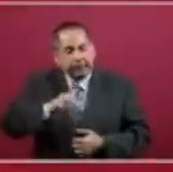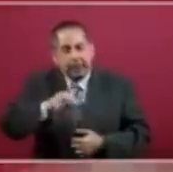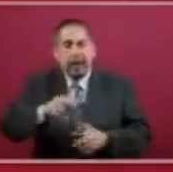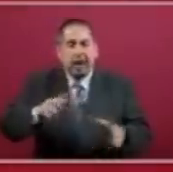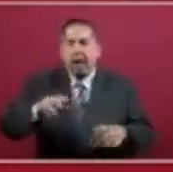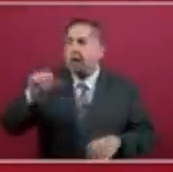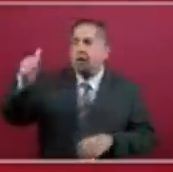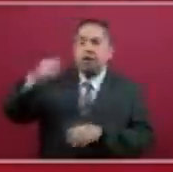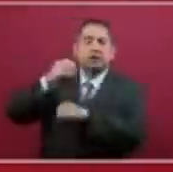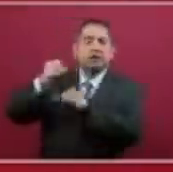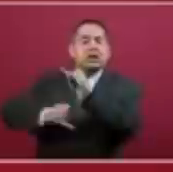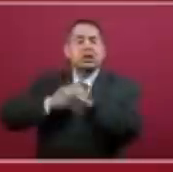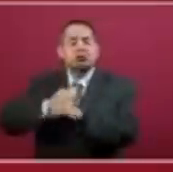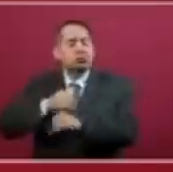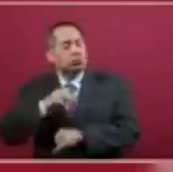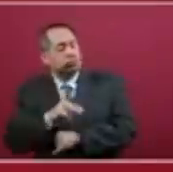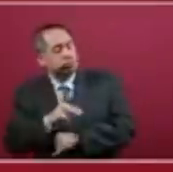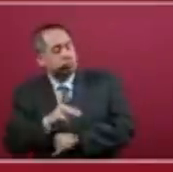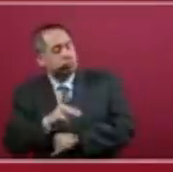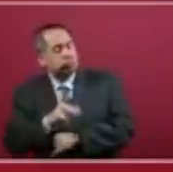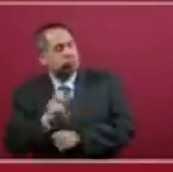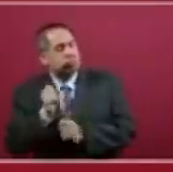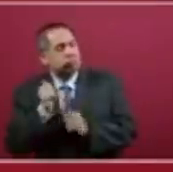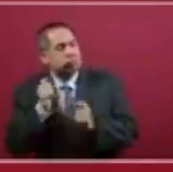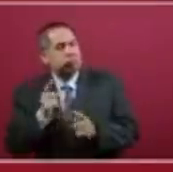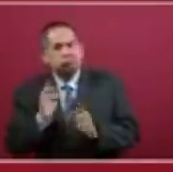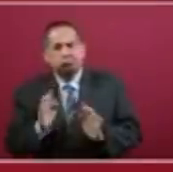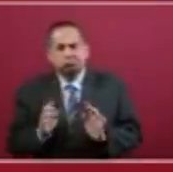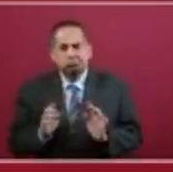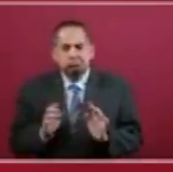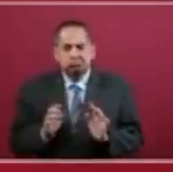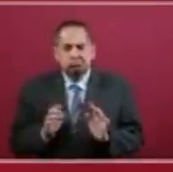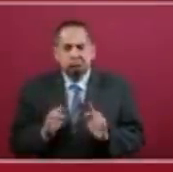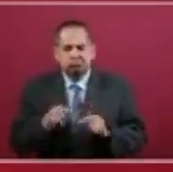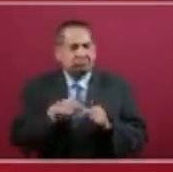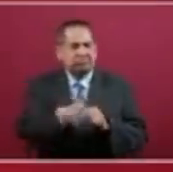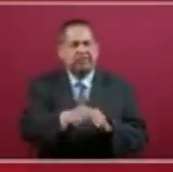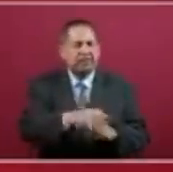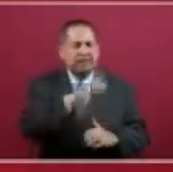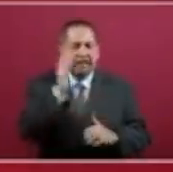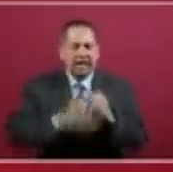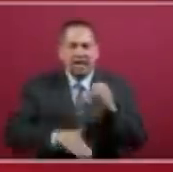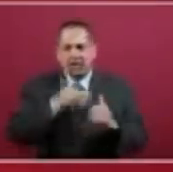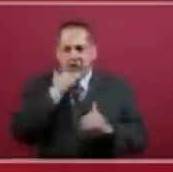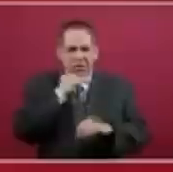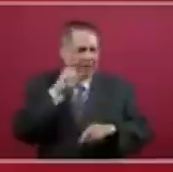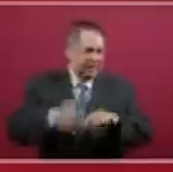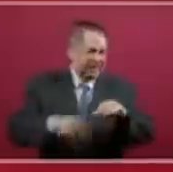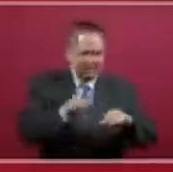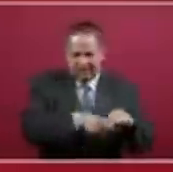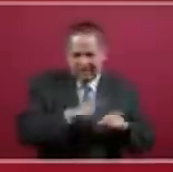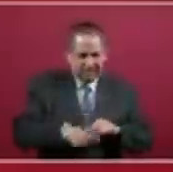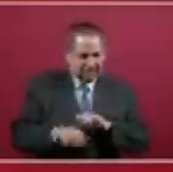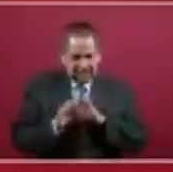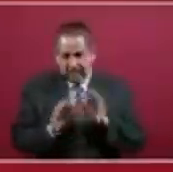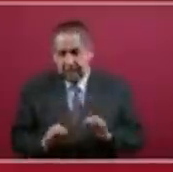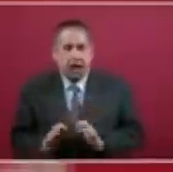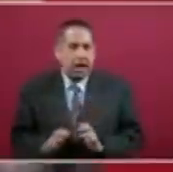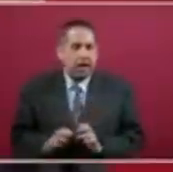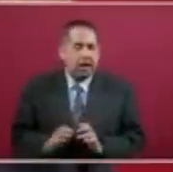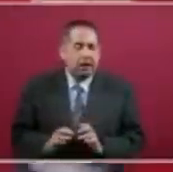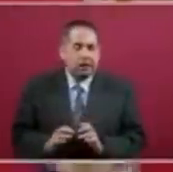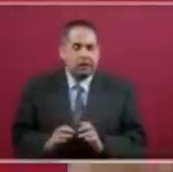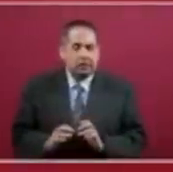Cuando se acabe por completo con la corrupción y